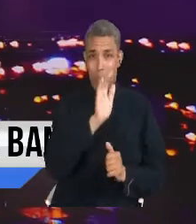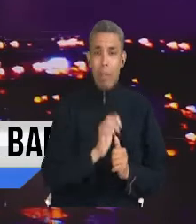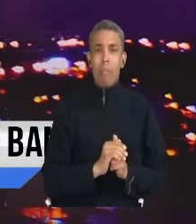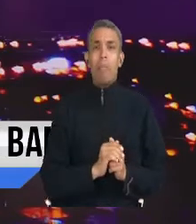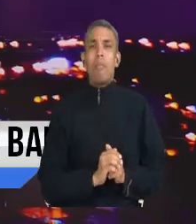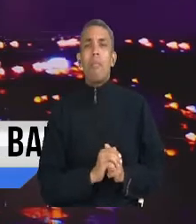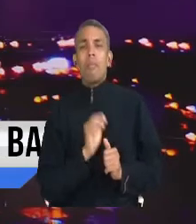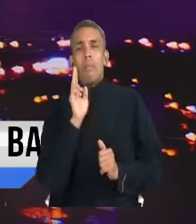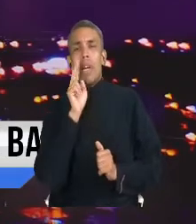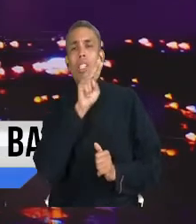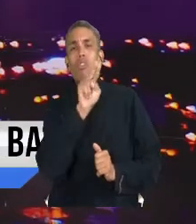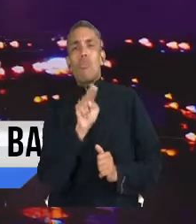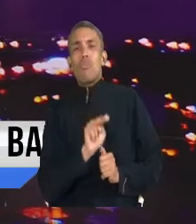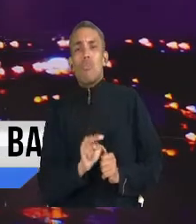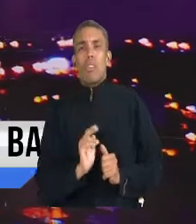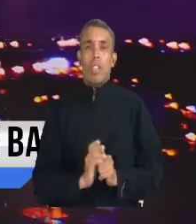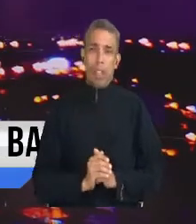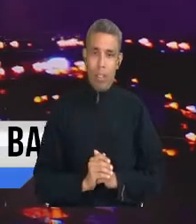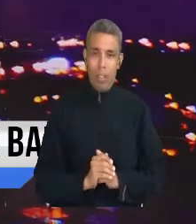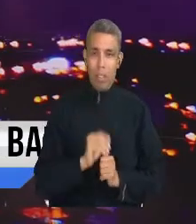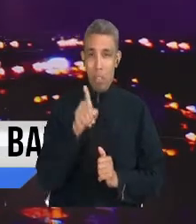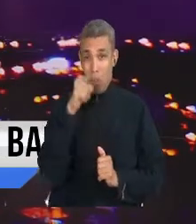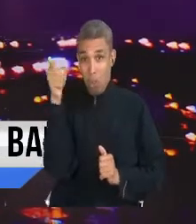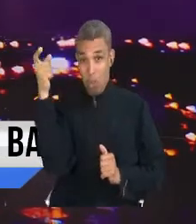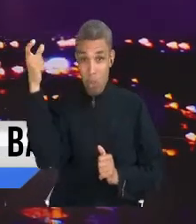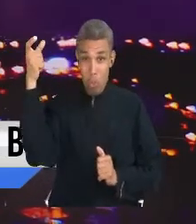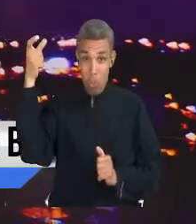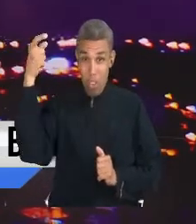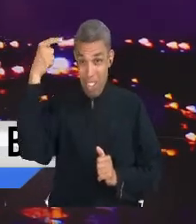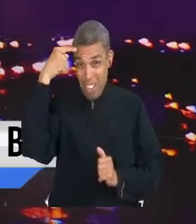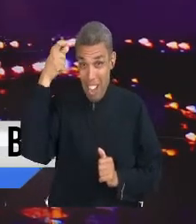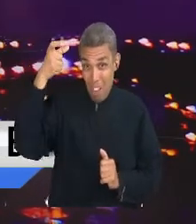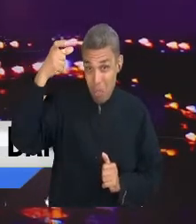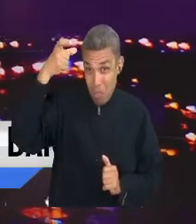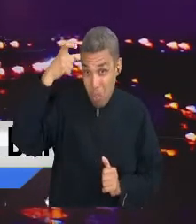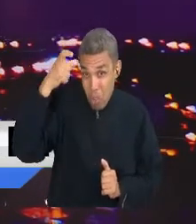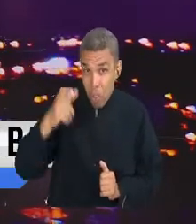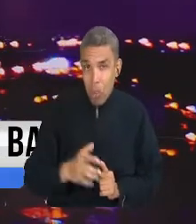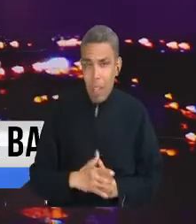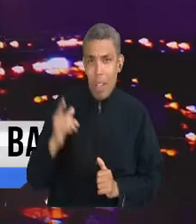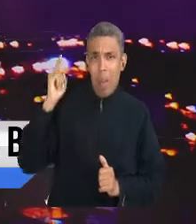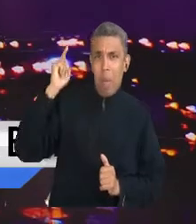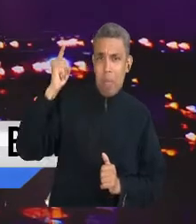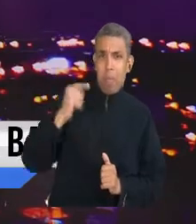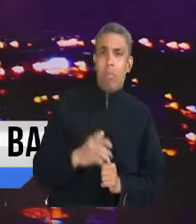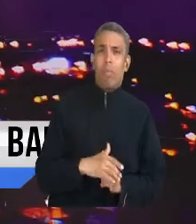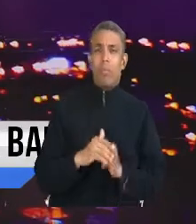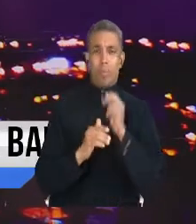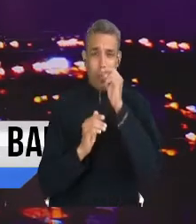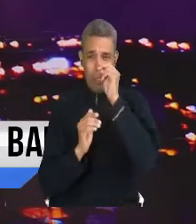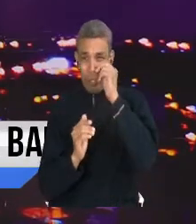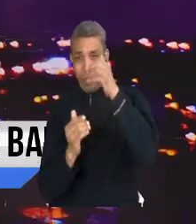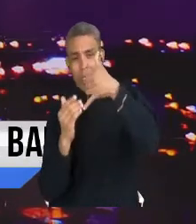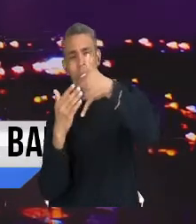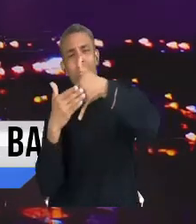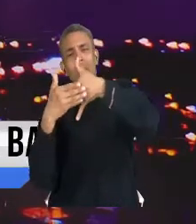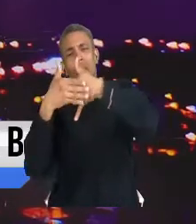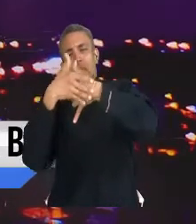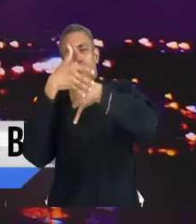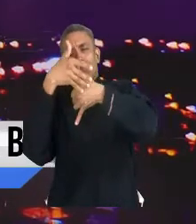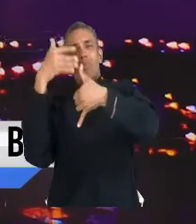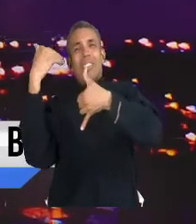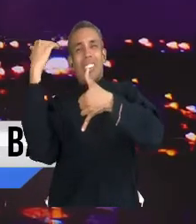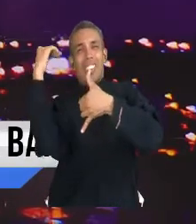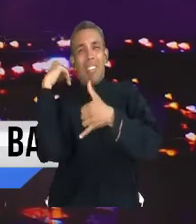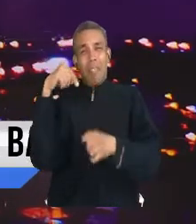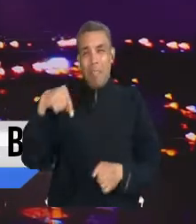que más resistieron la adversidad del clima que existía acá en Barranca Bermeja en los inicios de la explotación